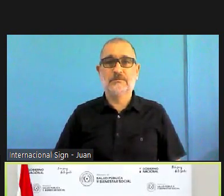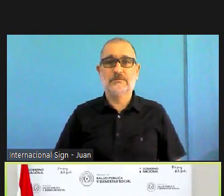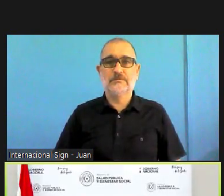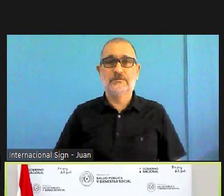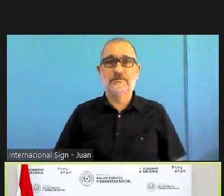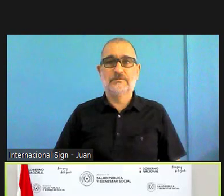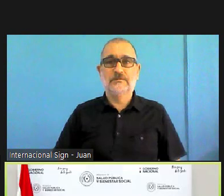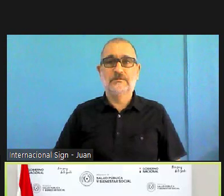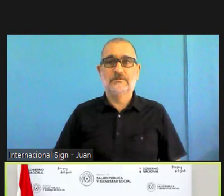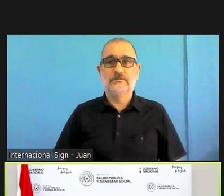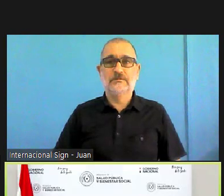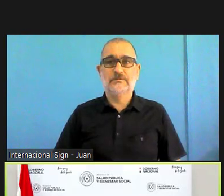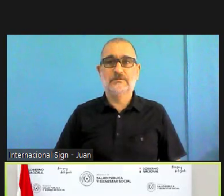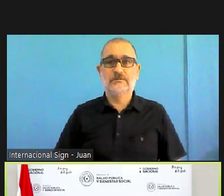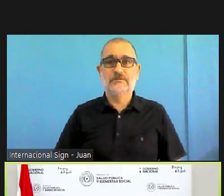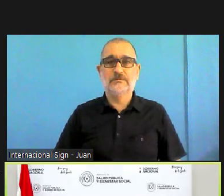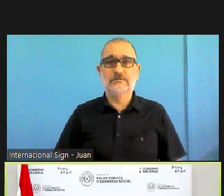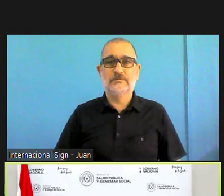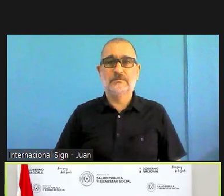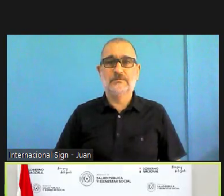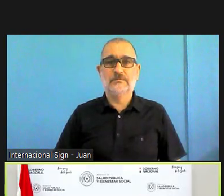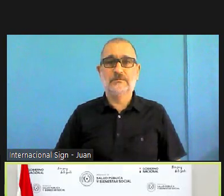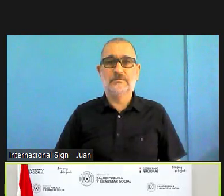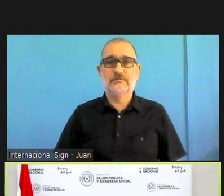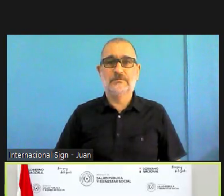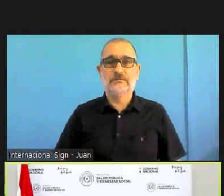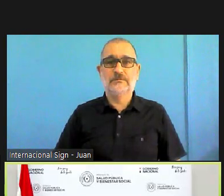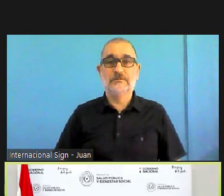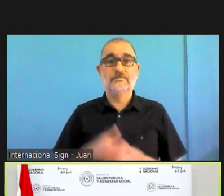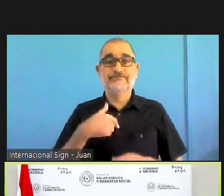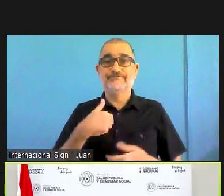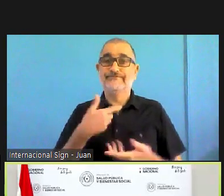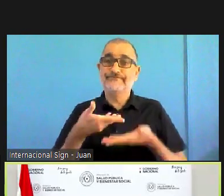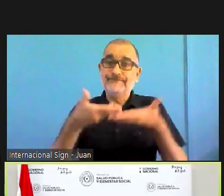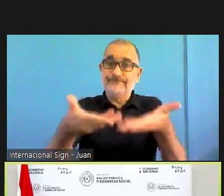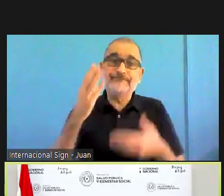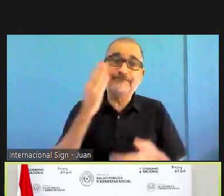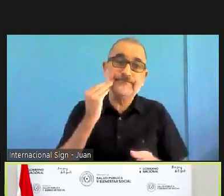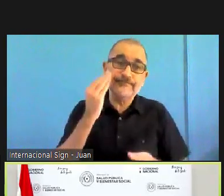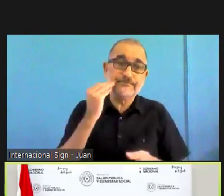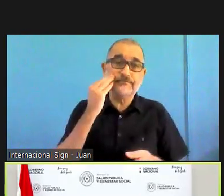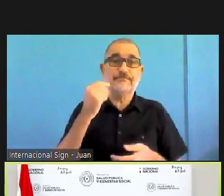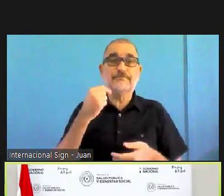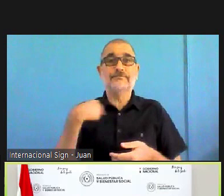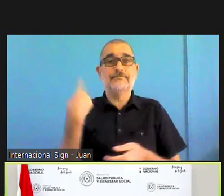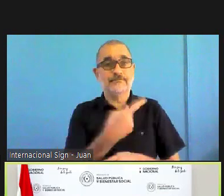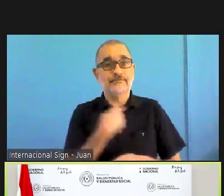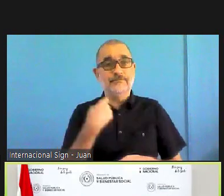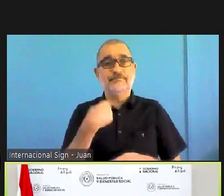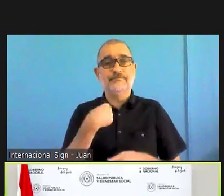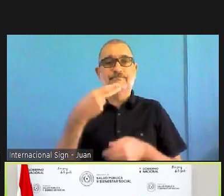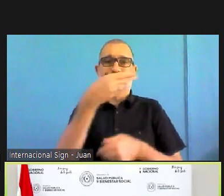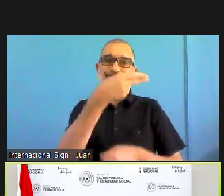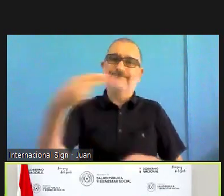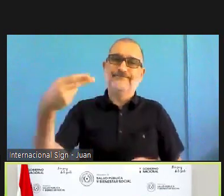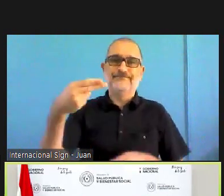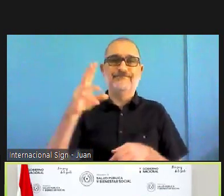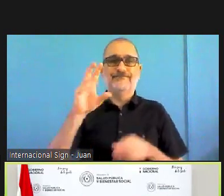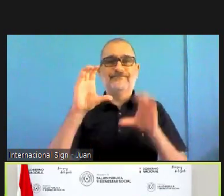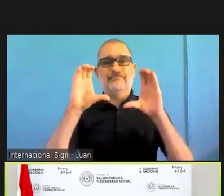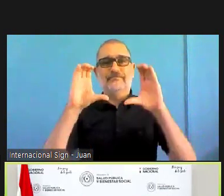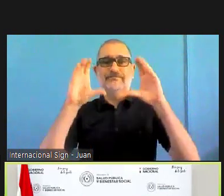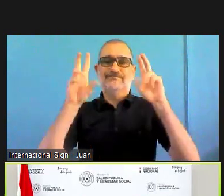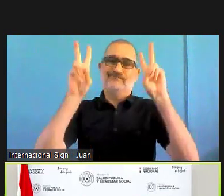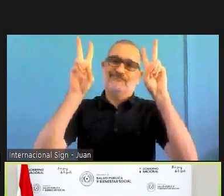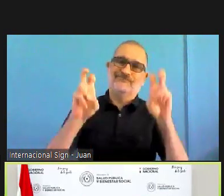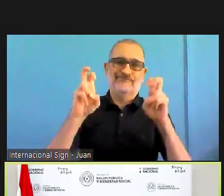crónicos, que es una nueva manera de organizar los sistemas de atención. Y cómo se fortaleció nuestro